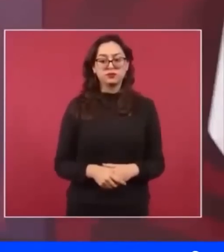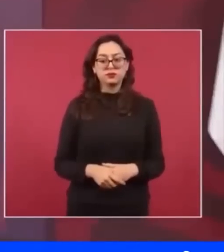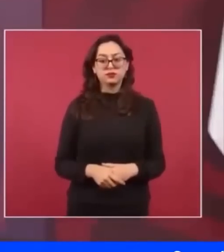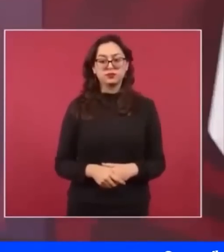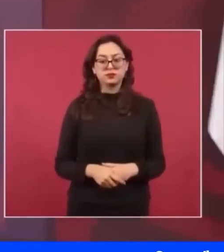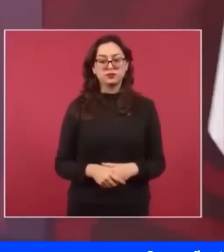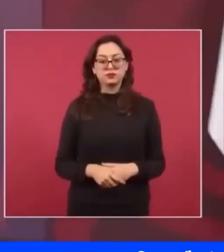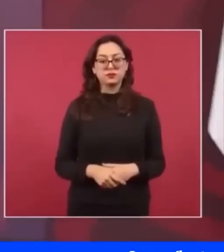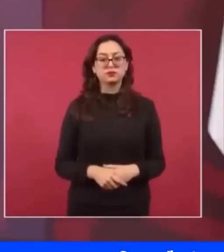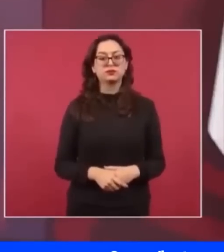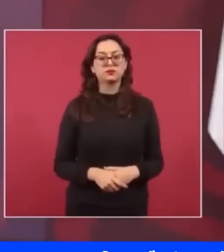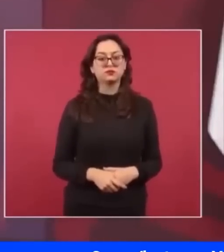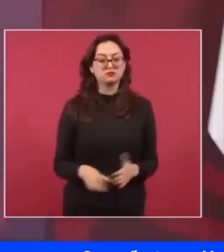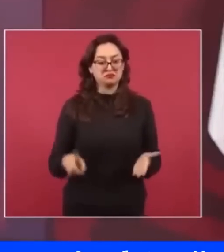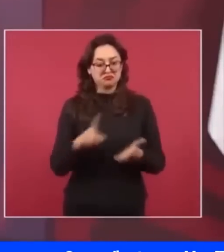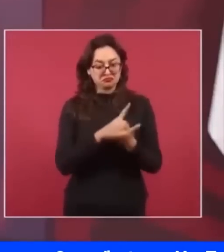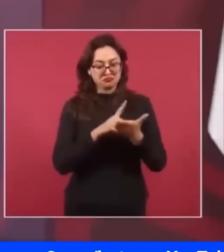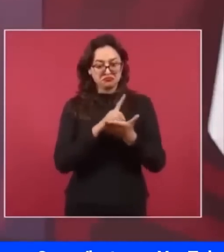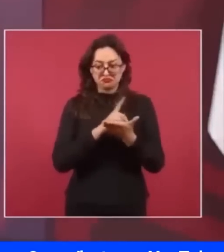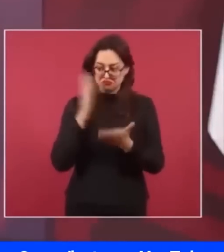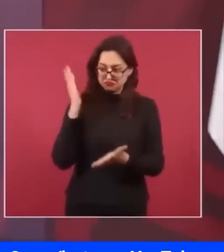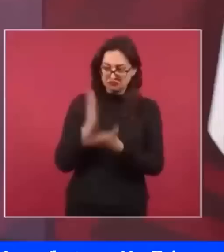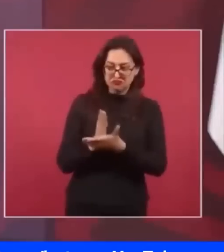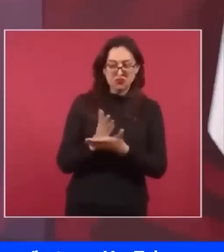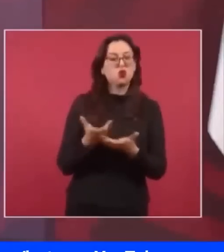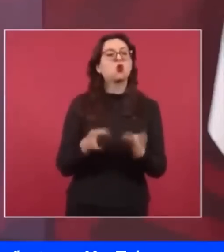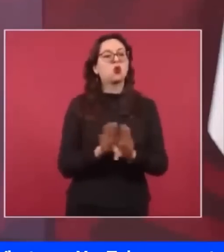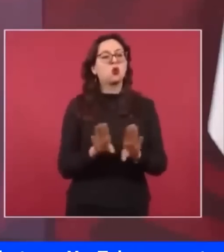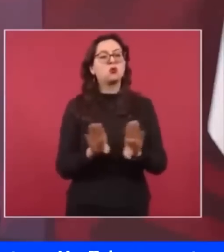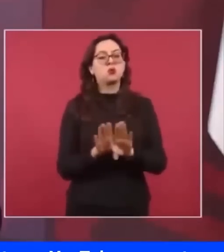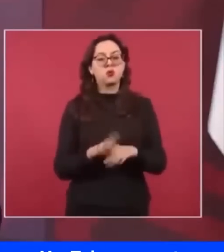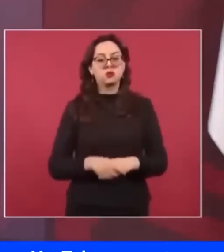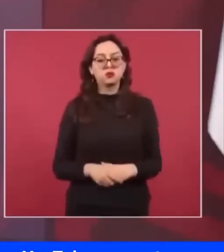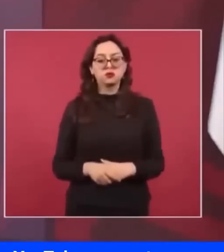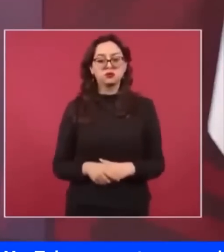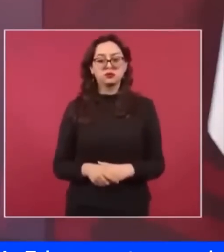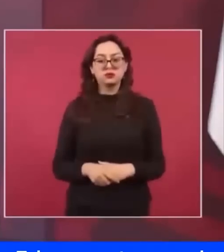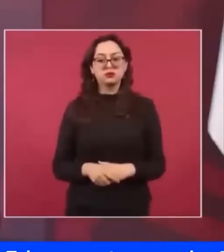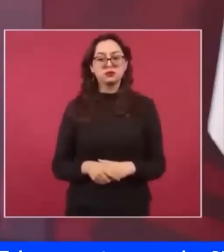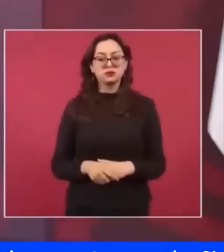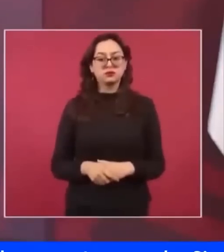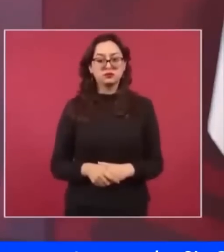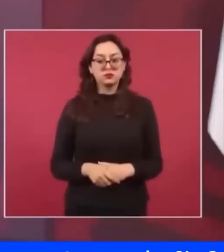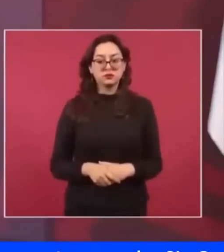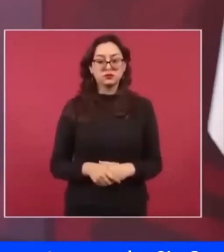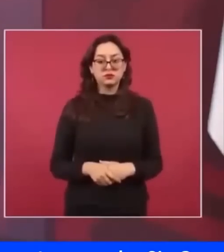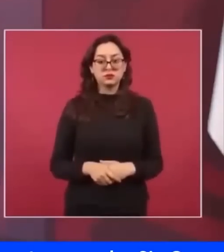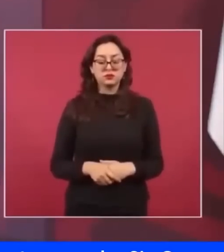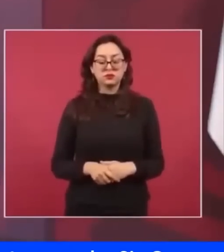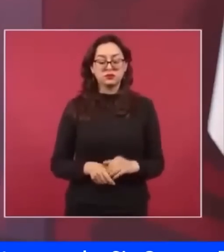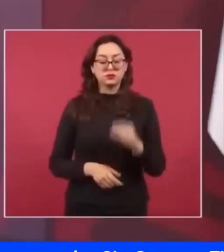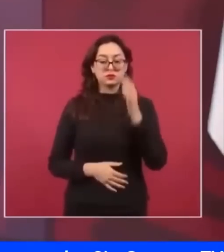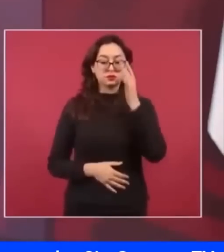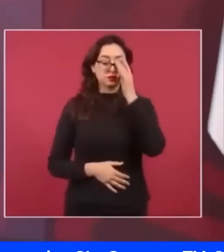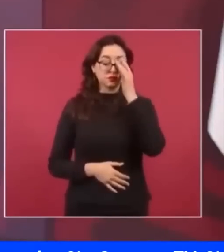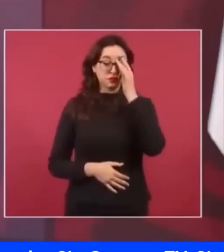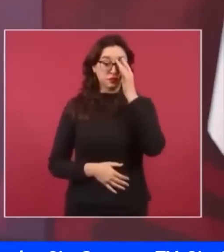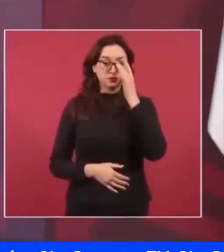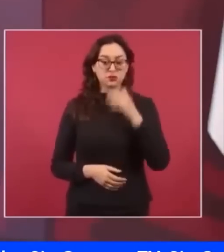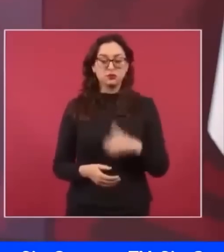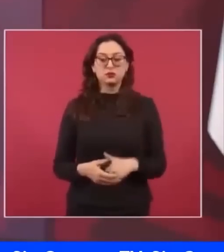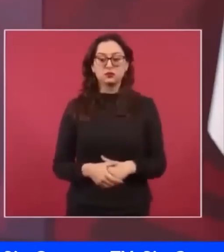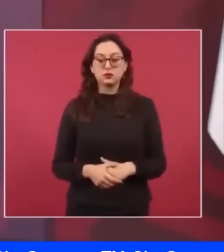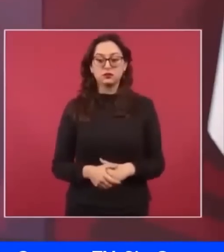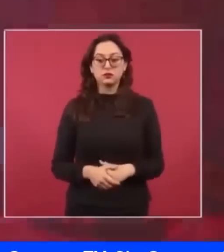o el tráfico de drogas? ¿Qué no, acaso, como dije hace unos días,